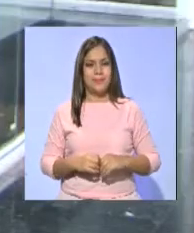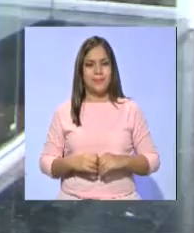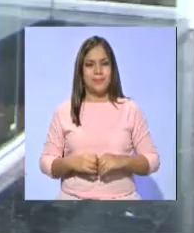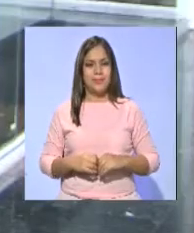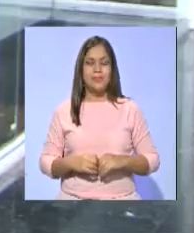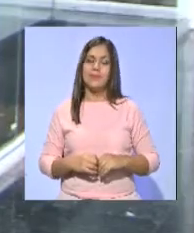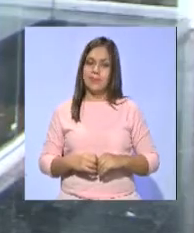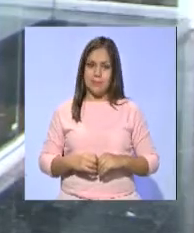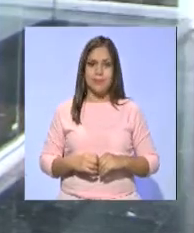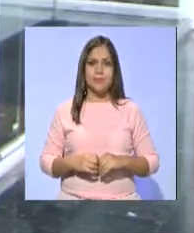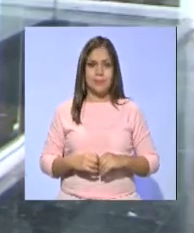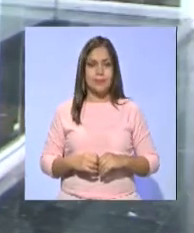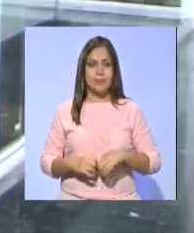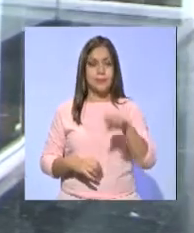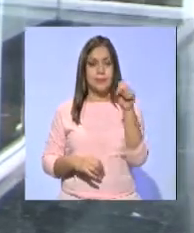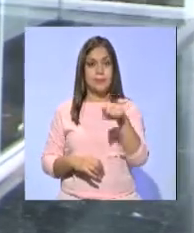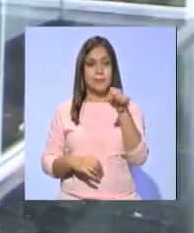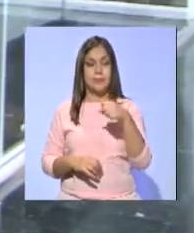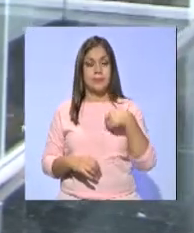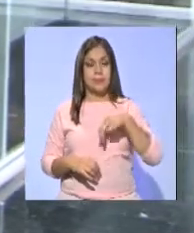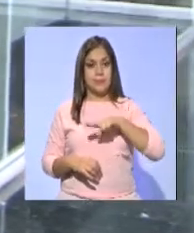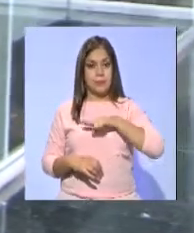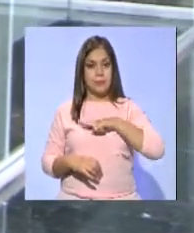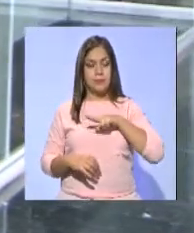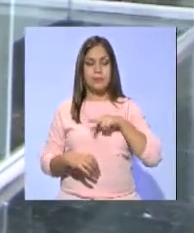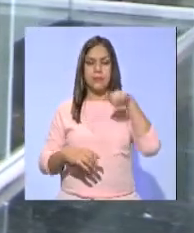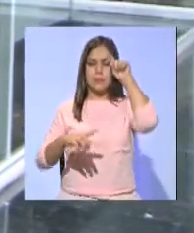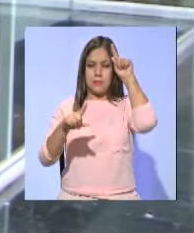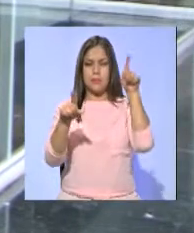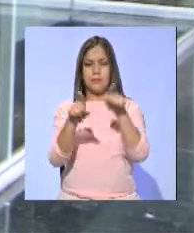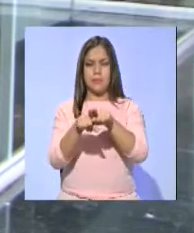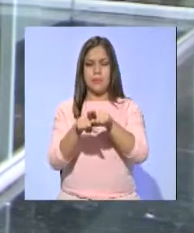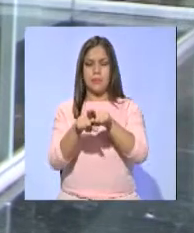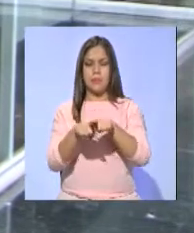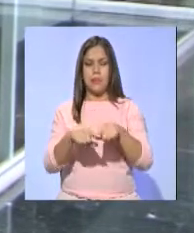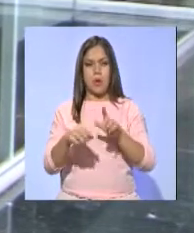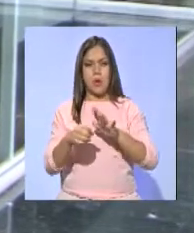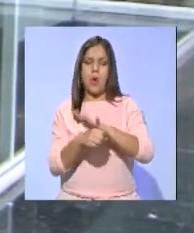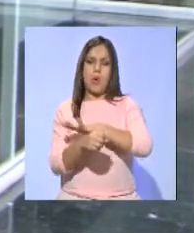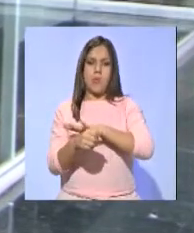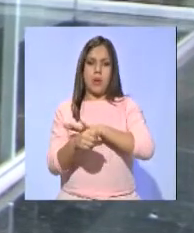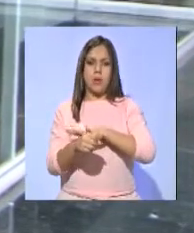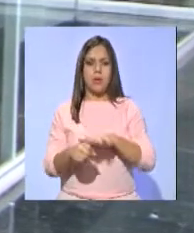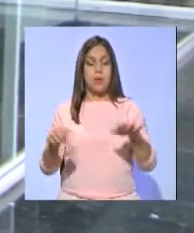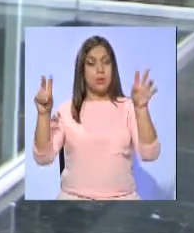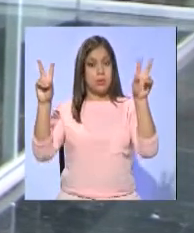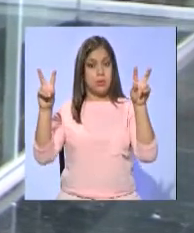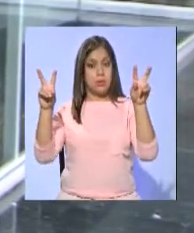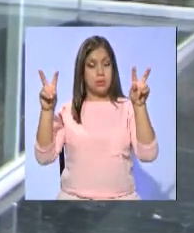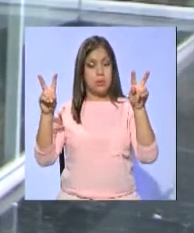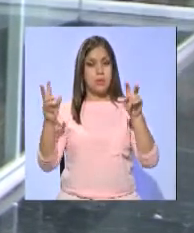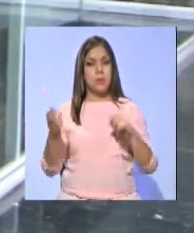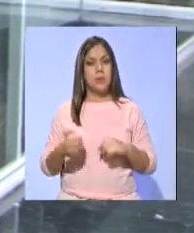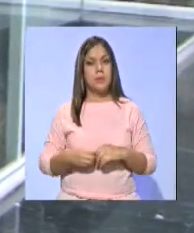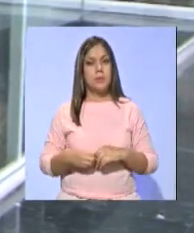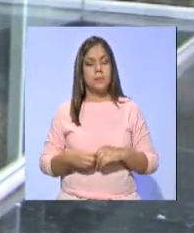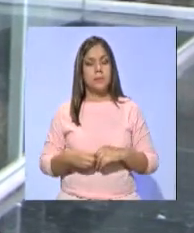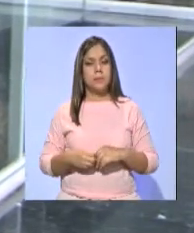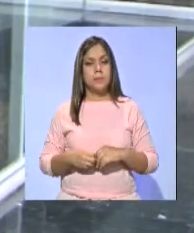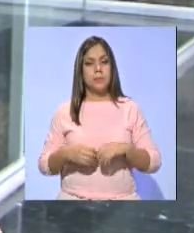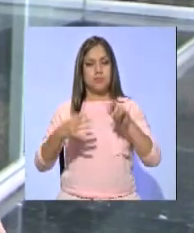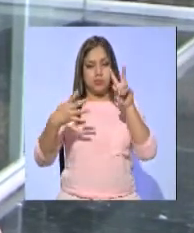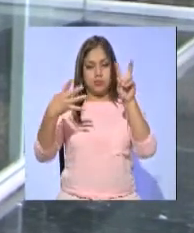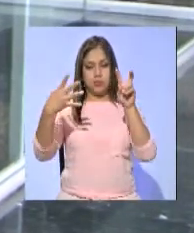Bueno, hemos logrado un consenso prácticamente absoluto en relación a los